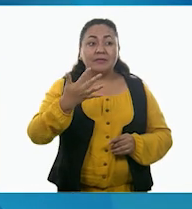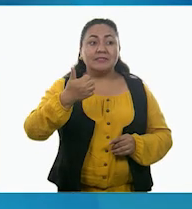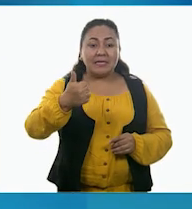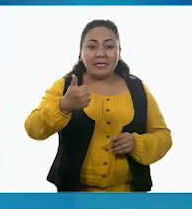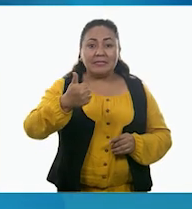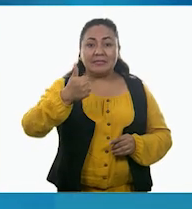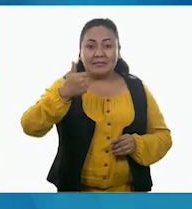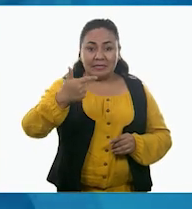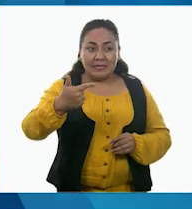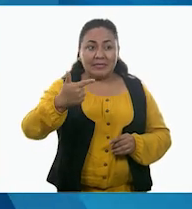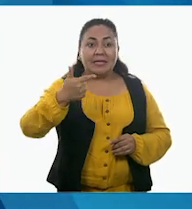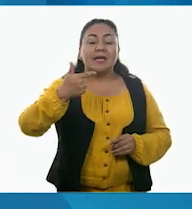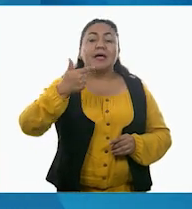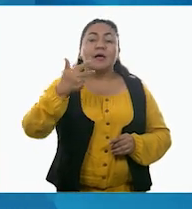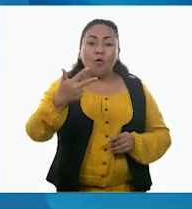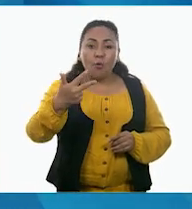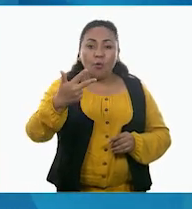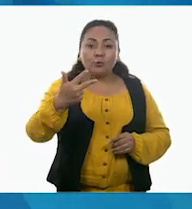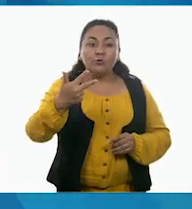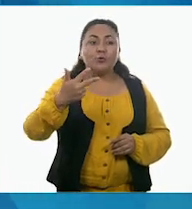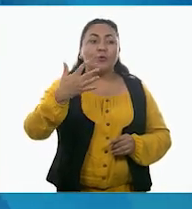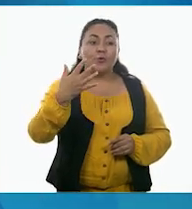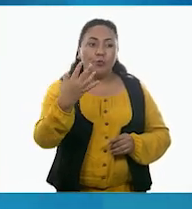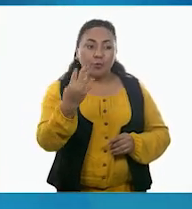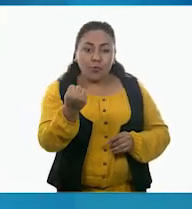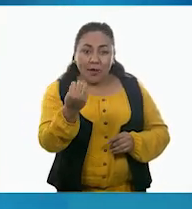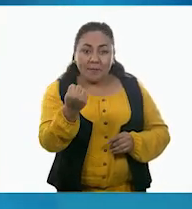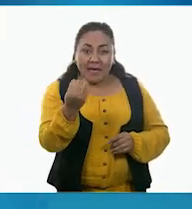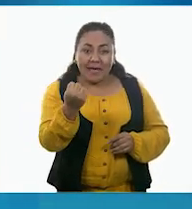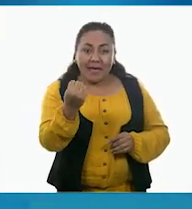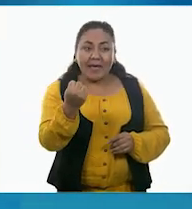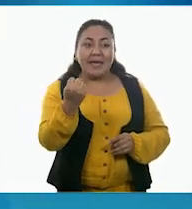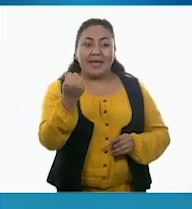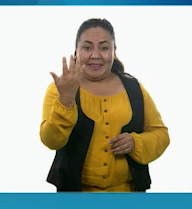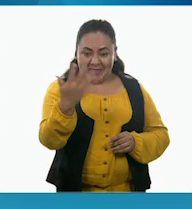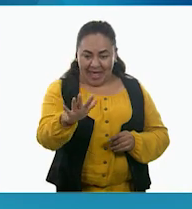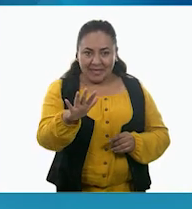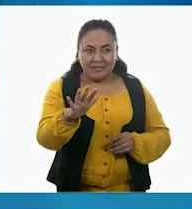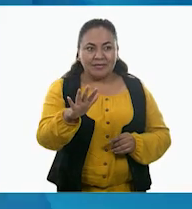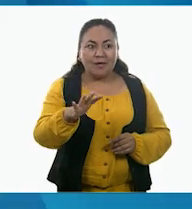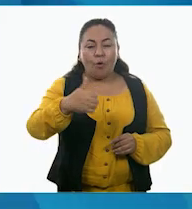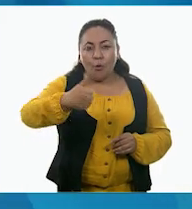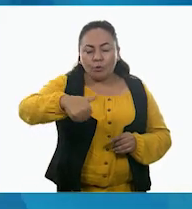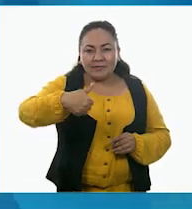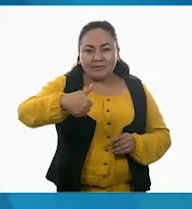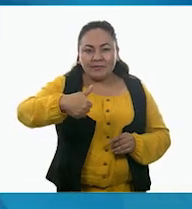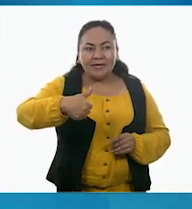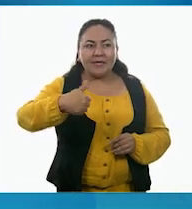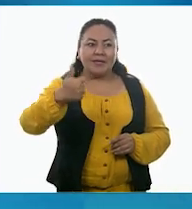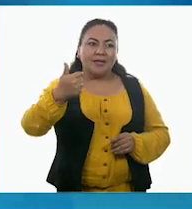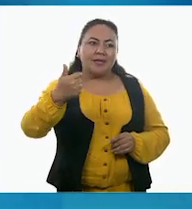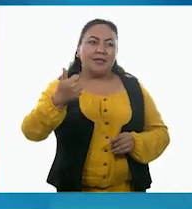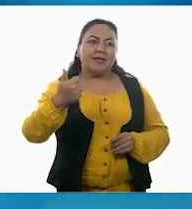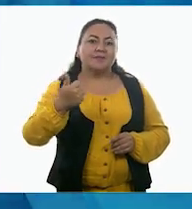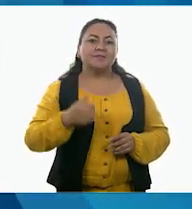macuili, chicuase, chicome, chicuelli, chicnahui, maclacli, maclacli